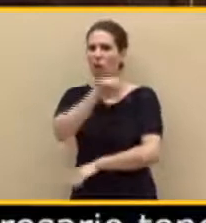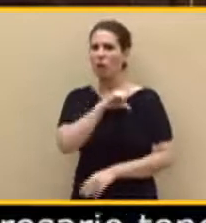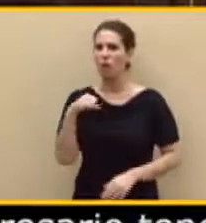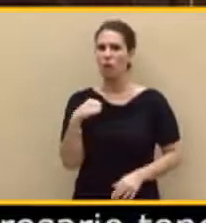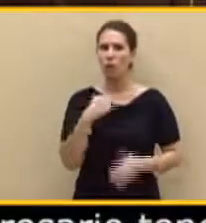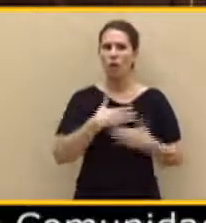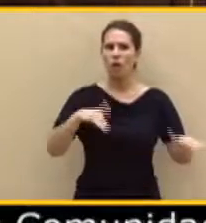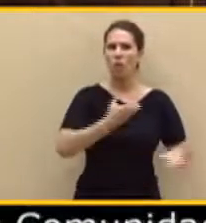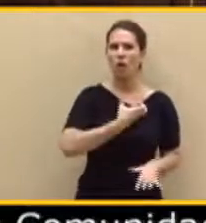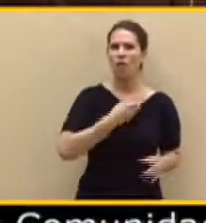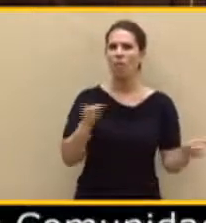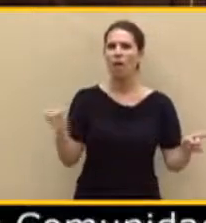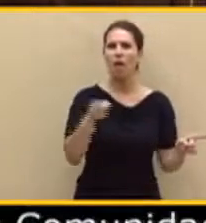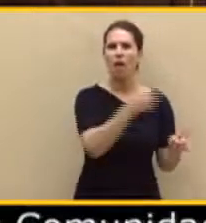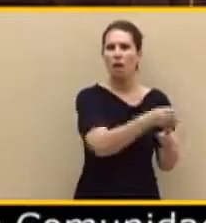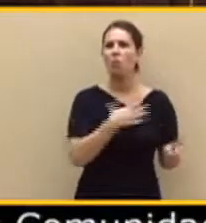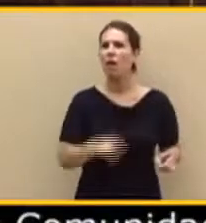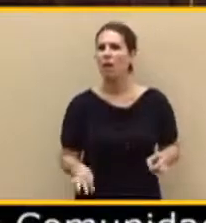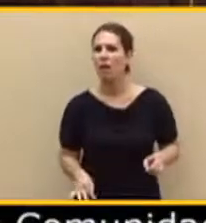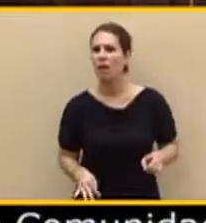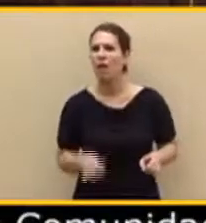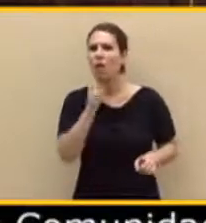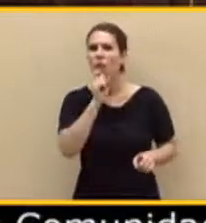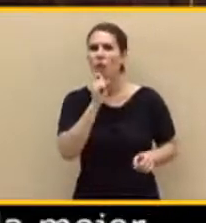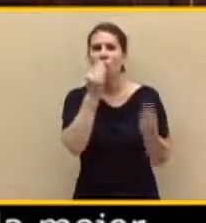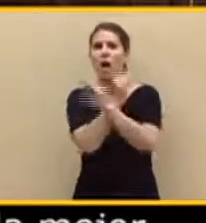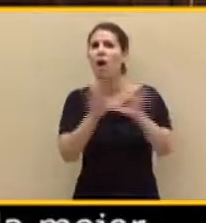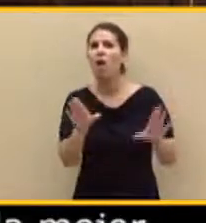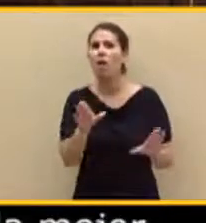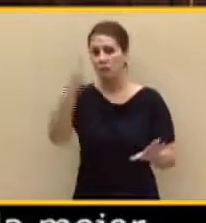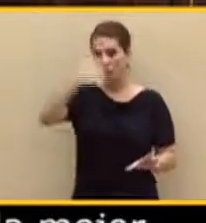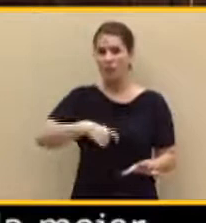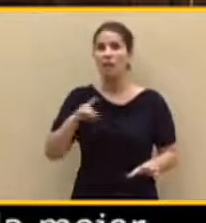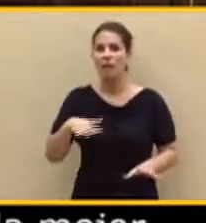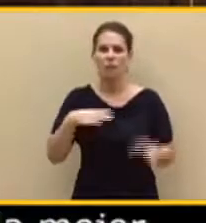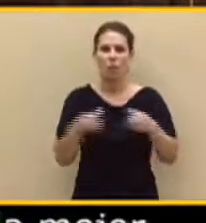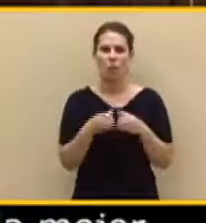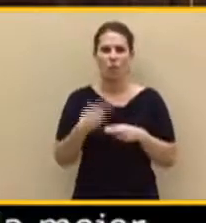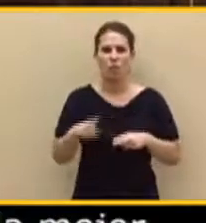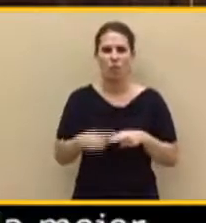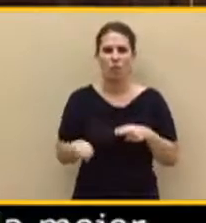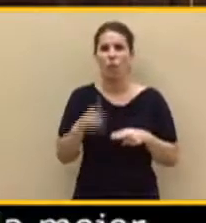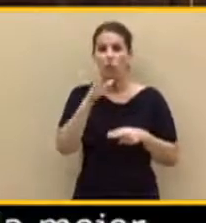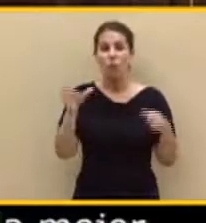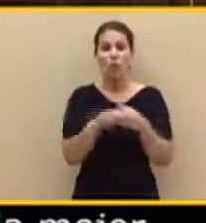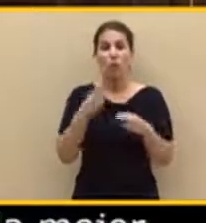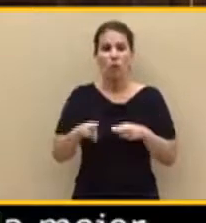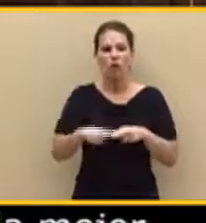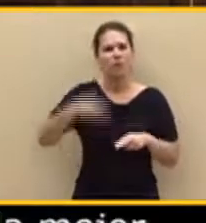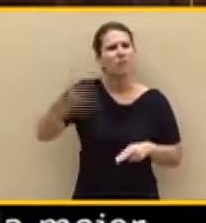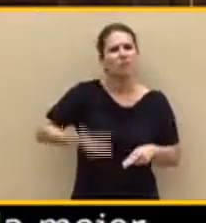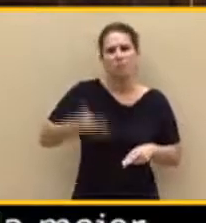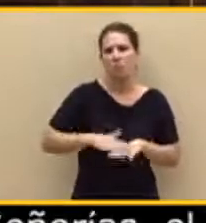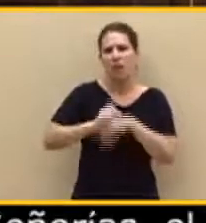municipio? ¿Cuál es la mejor estructura para que esto ocurra así? Pues sí, señorías, el partido. Por eso los partidos políticos son una estructura clave para entender